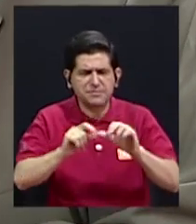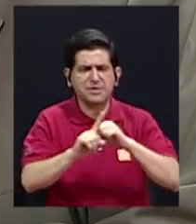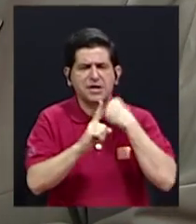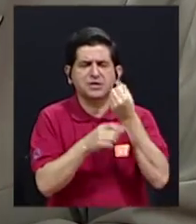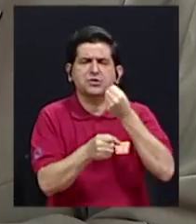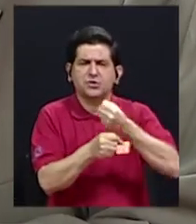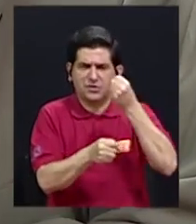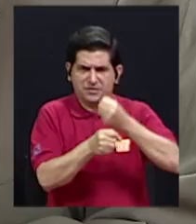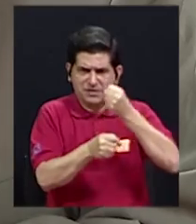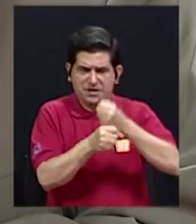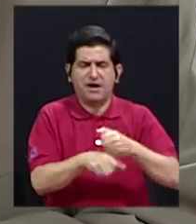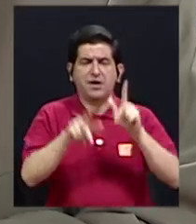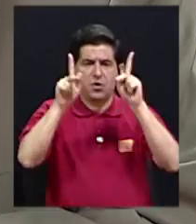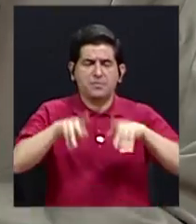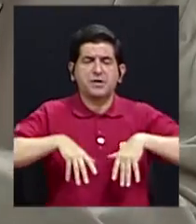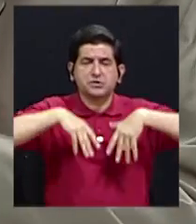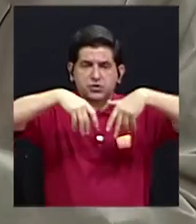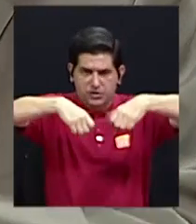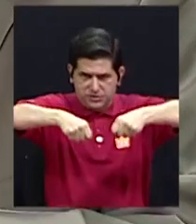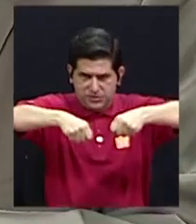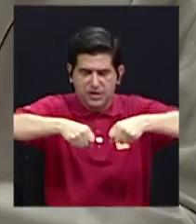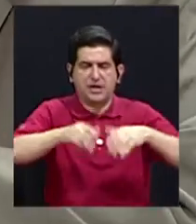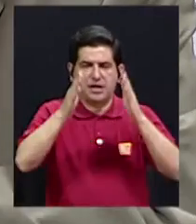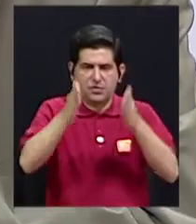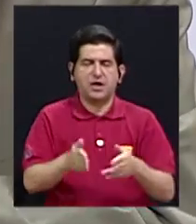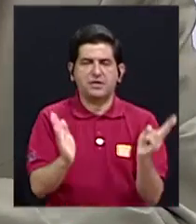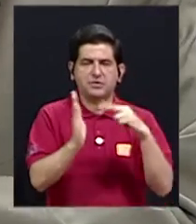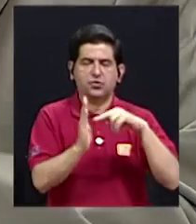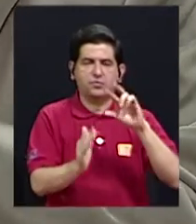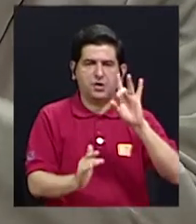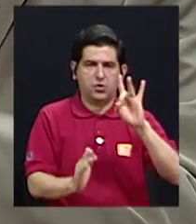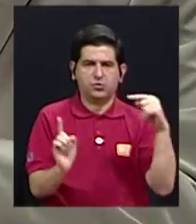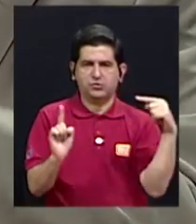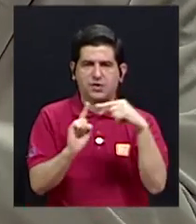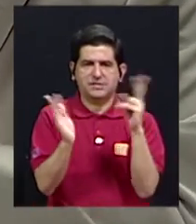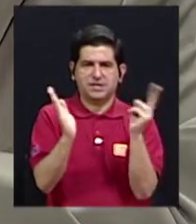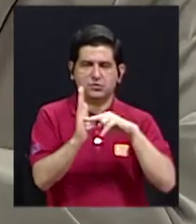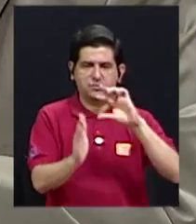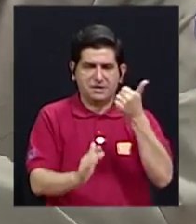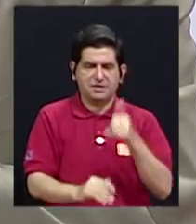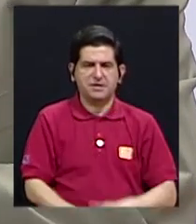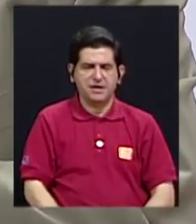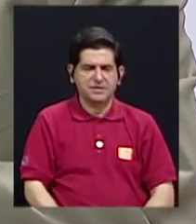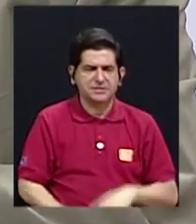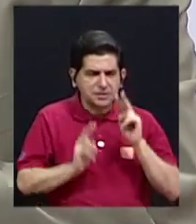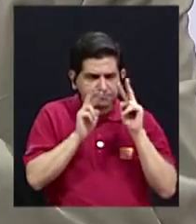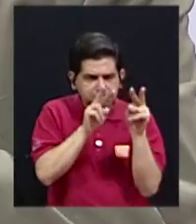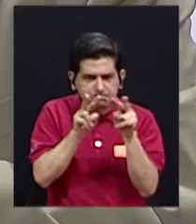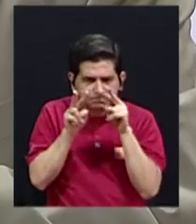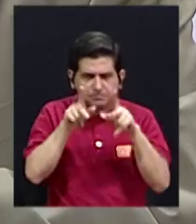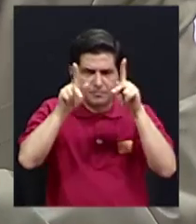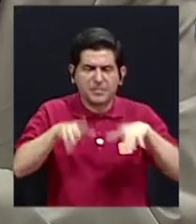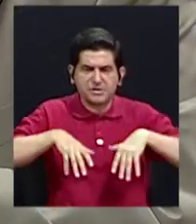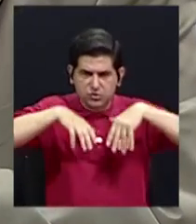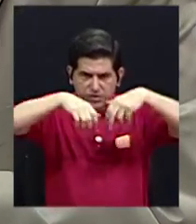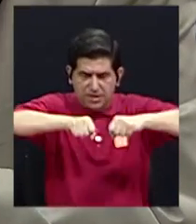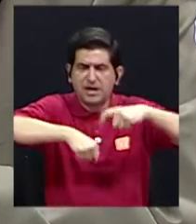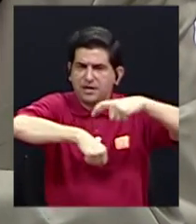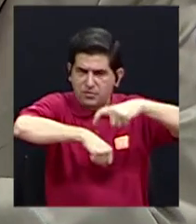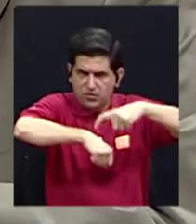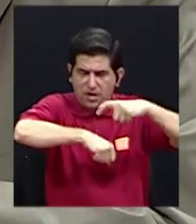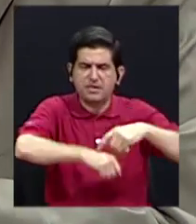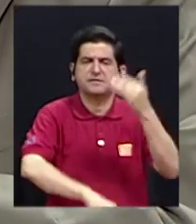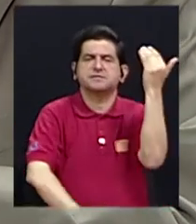condición laboral de las personas graduadas del 2008 al 2010 que le siguieron la pista a los graduados en esa época